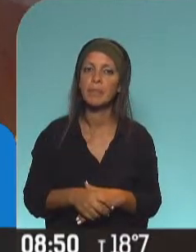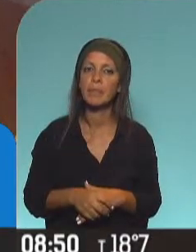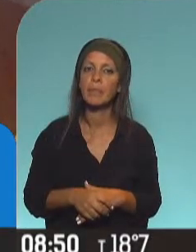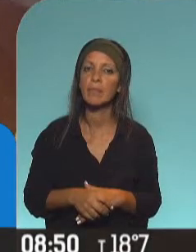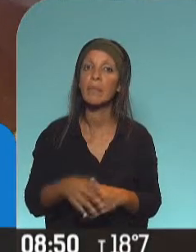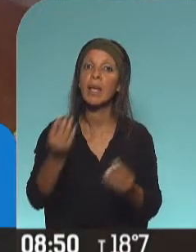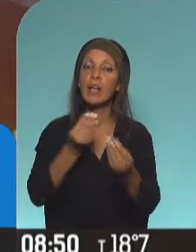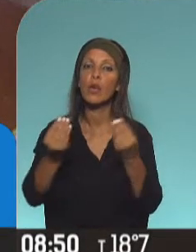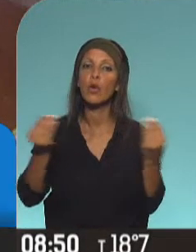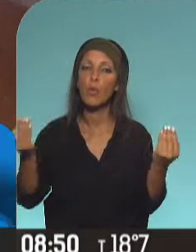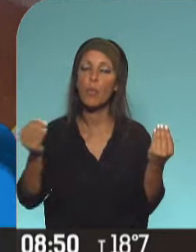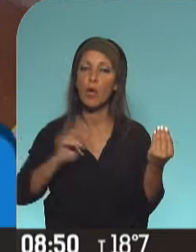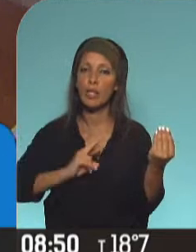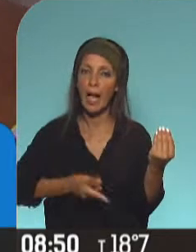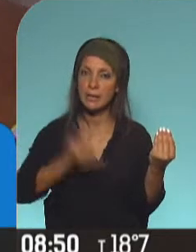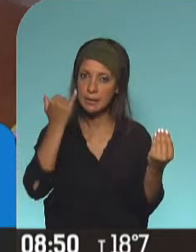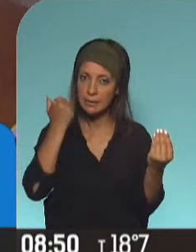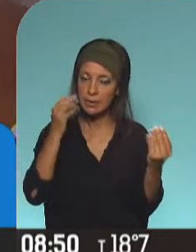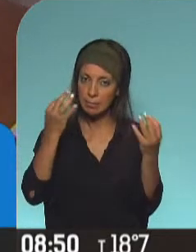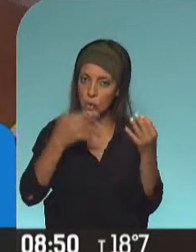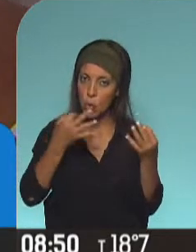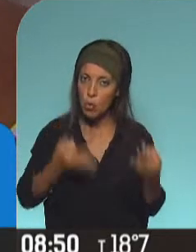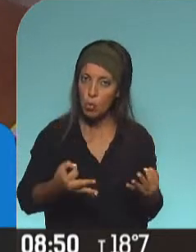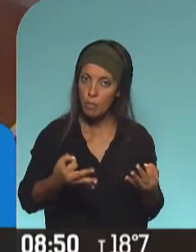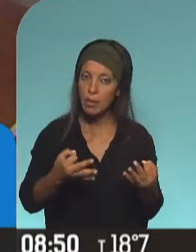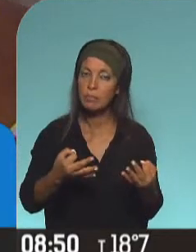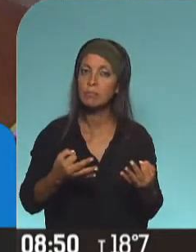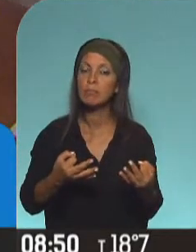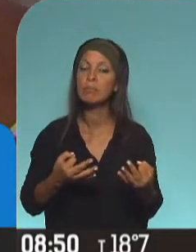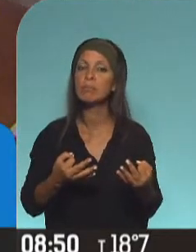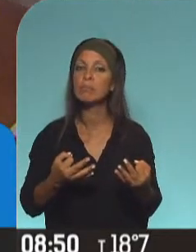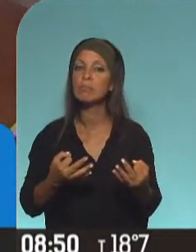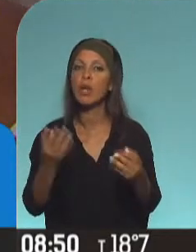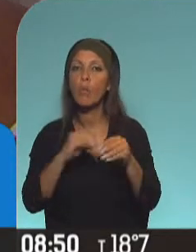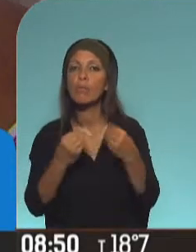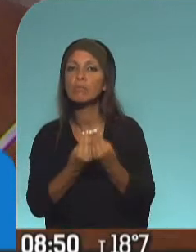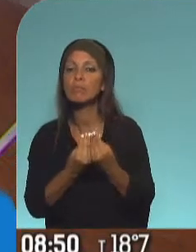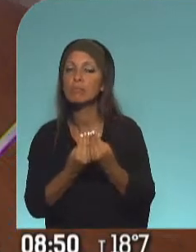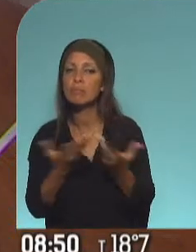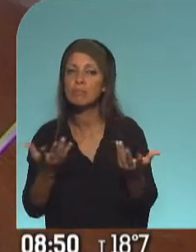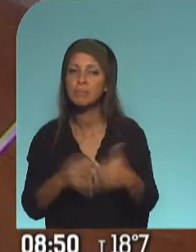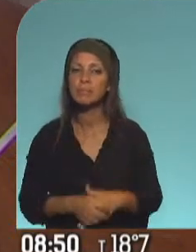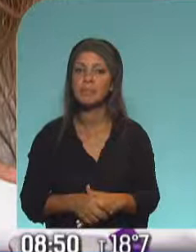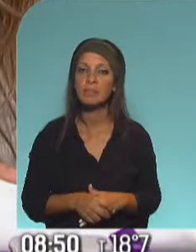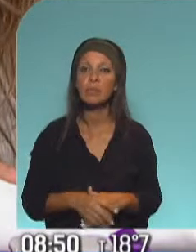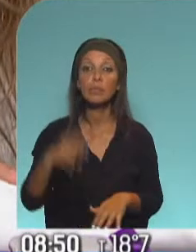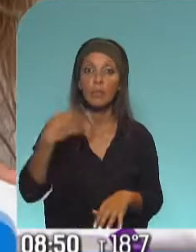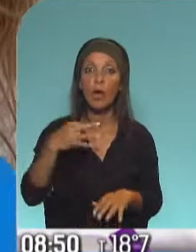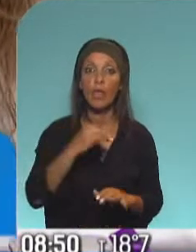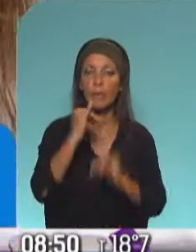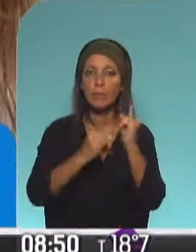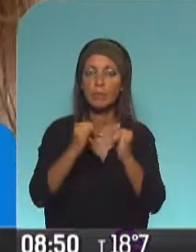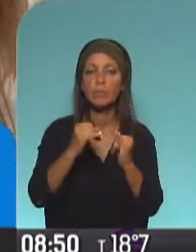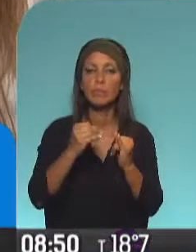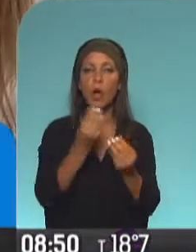cupo laboral trans? Sí. ¿Y de qué manera, si ya se está implementando? ¿Y con qué resultado hasta el momento? Bueno, hay que decir que el cupo